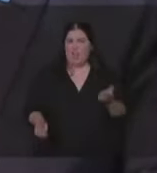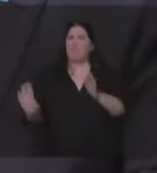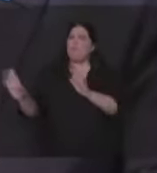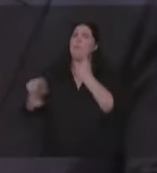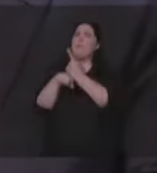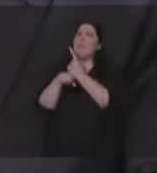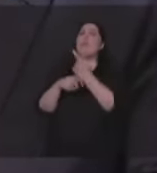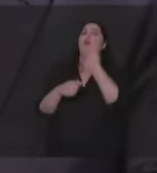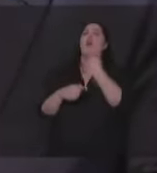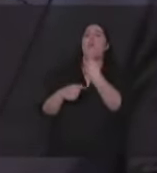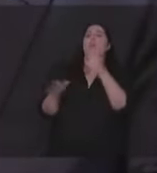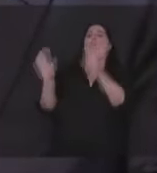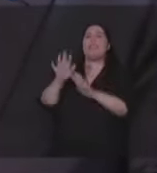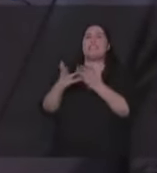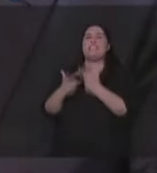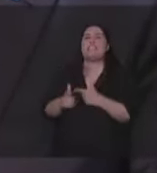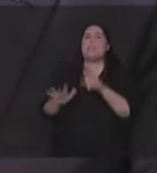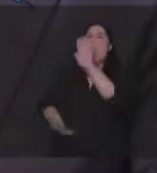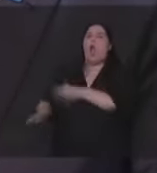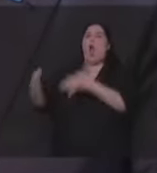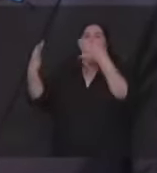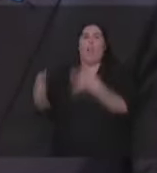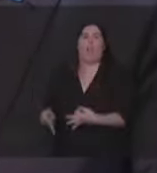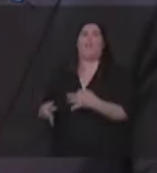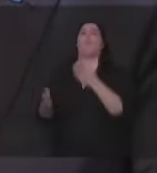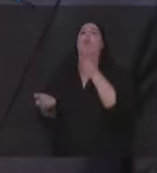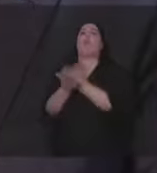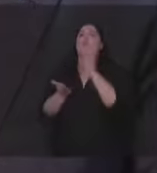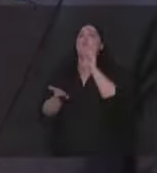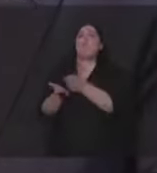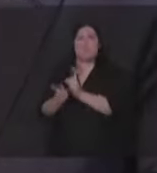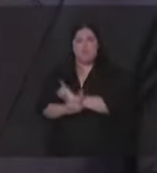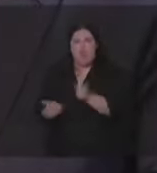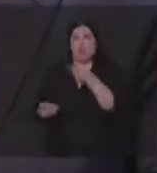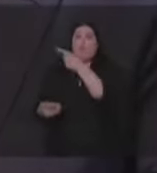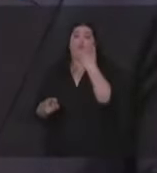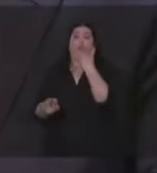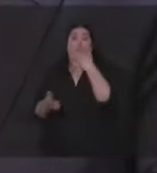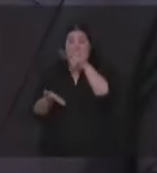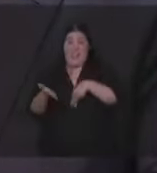pral sin vulnerar derechos si vos no sabes leer no es mi